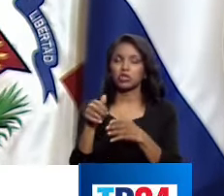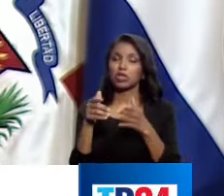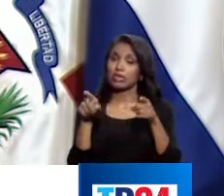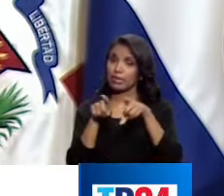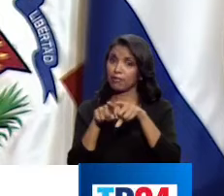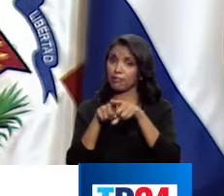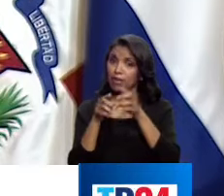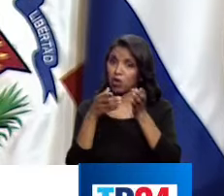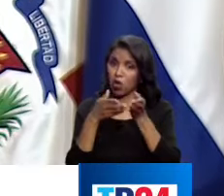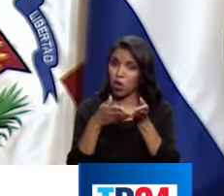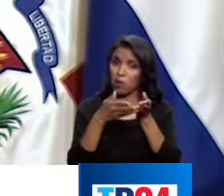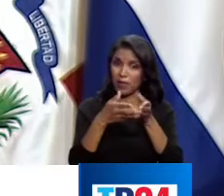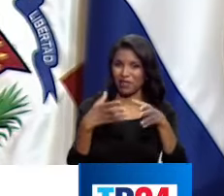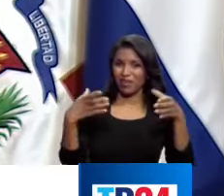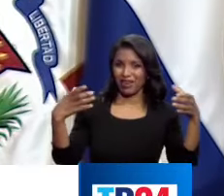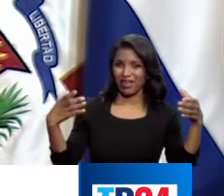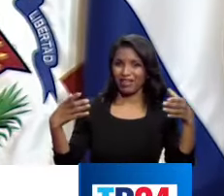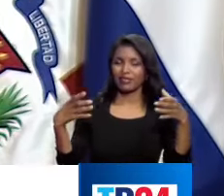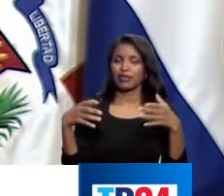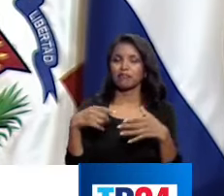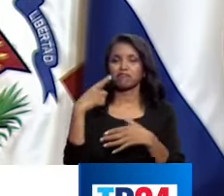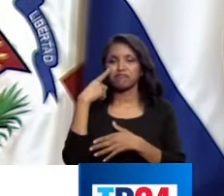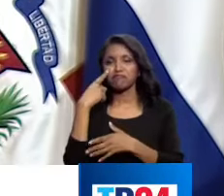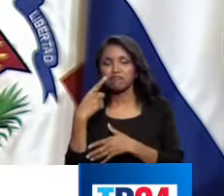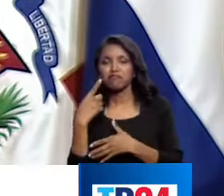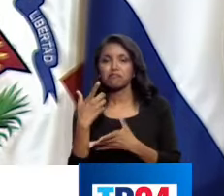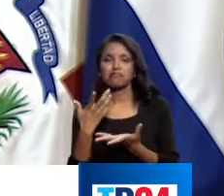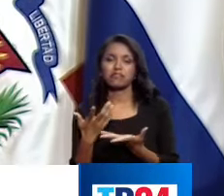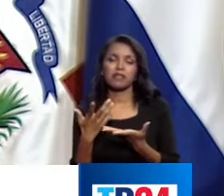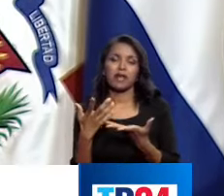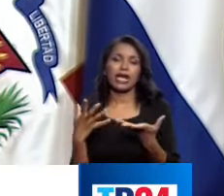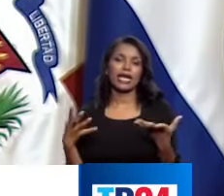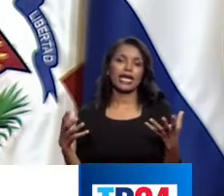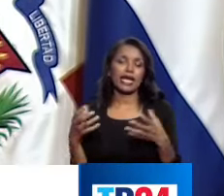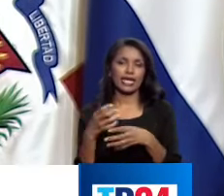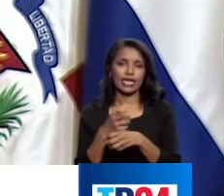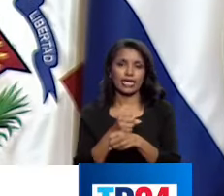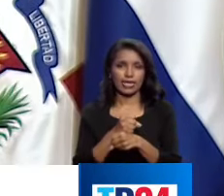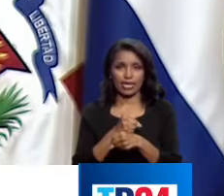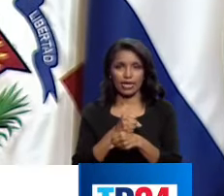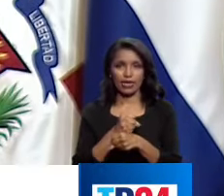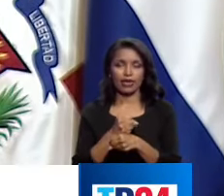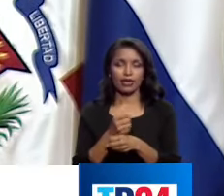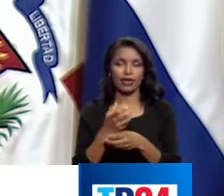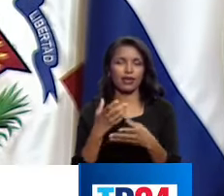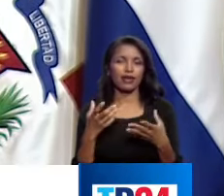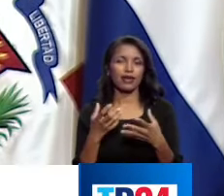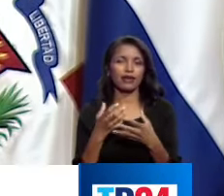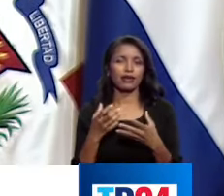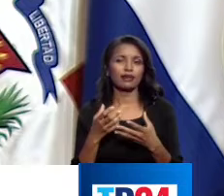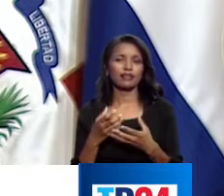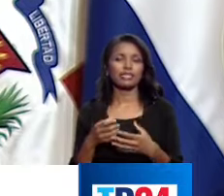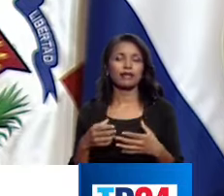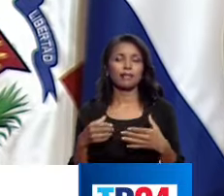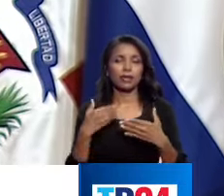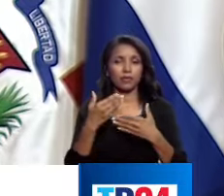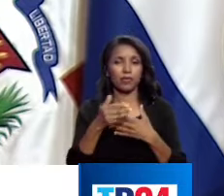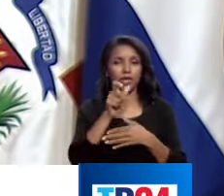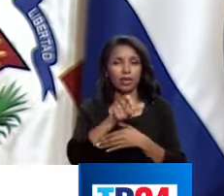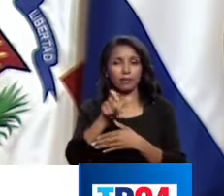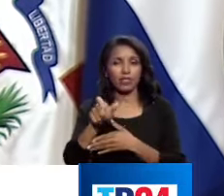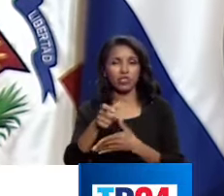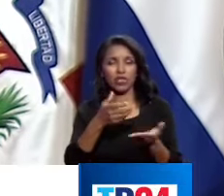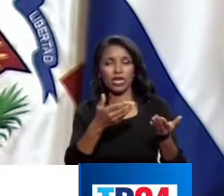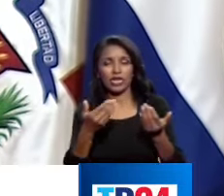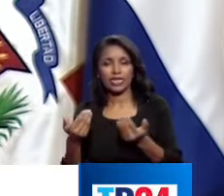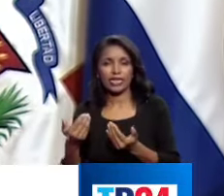cruceros para garantizar que ese pago se haga de una manera oportuna y estas empresas, estos mayoristas, traigan